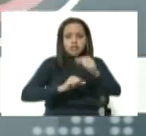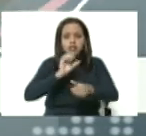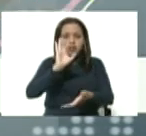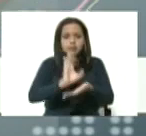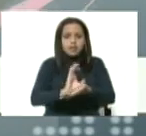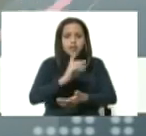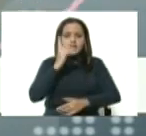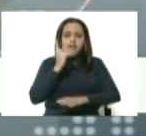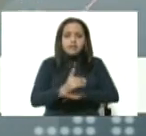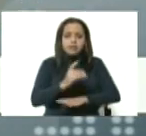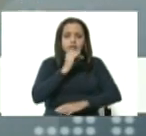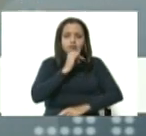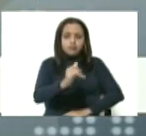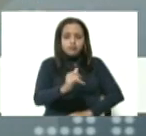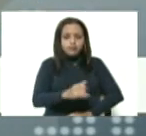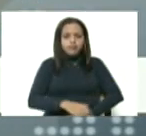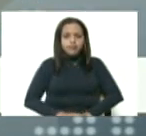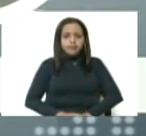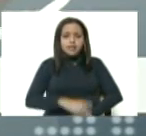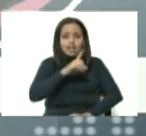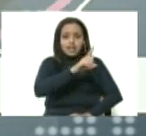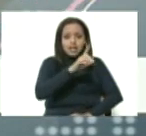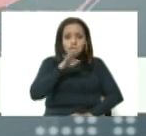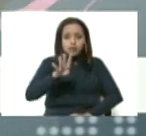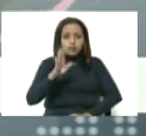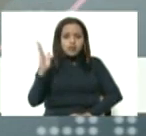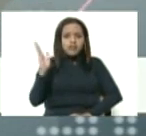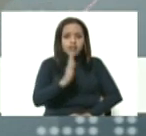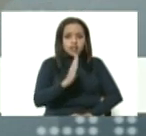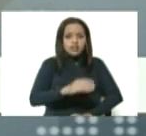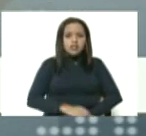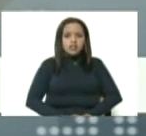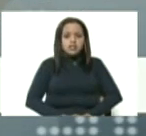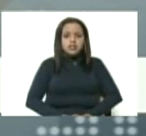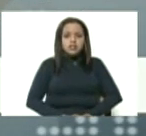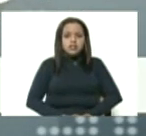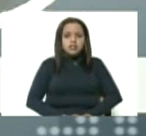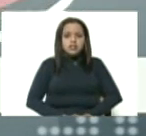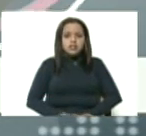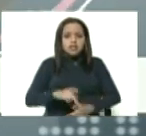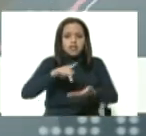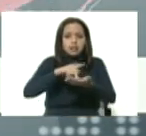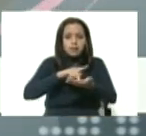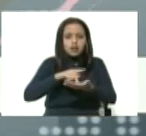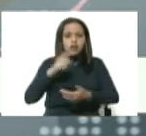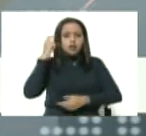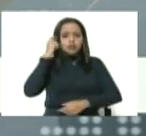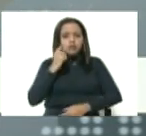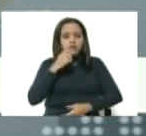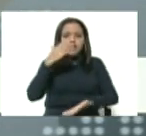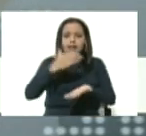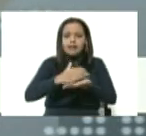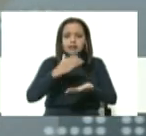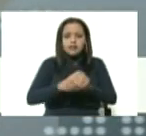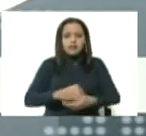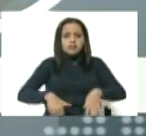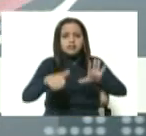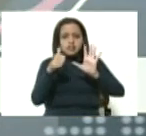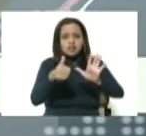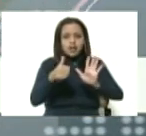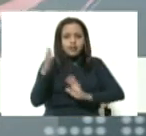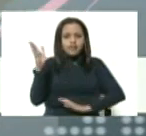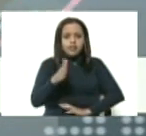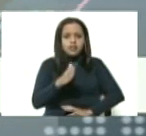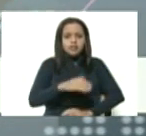debemos señalar que 14 provienen del municipio de la parroquia Sucre de Catia, 6 provienen de la